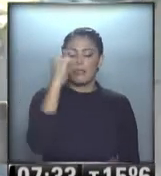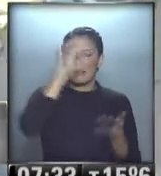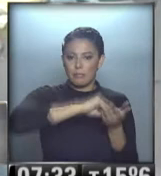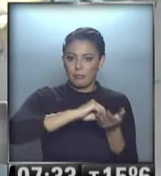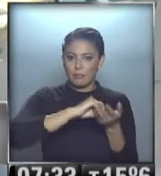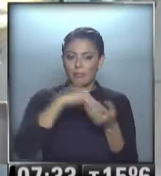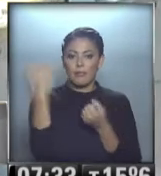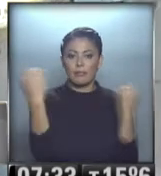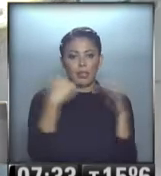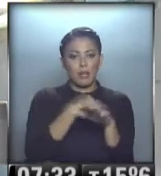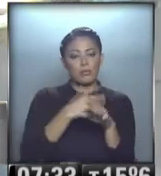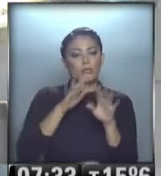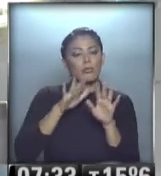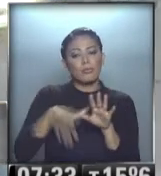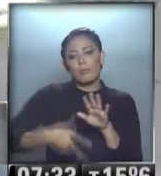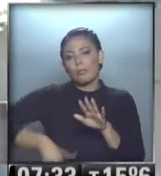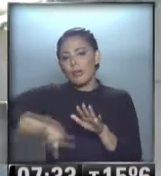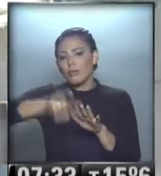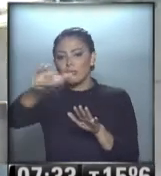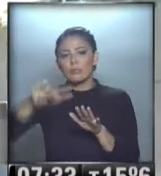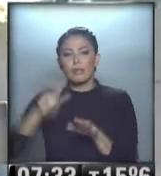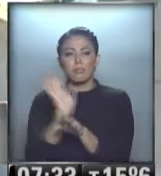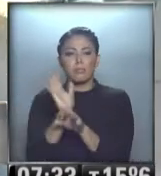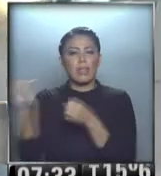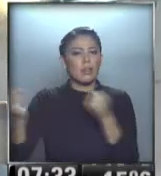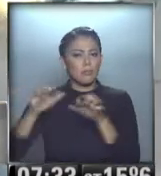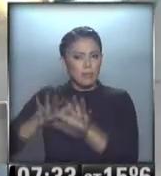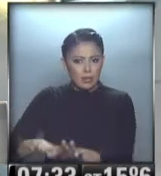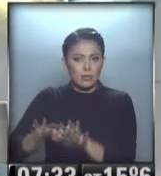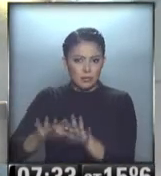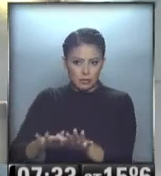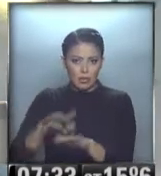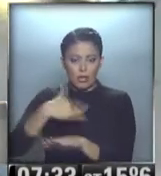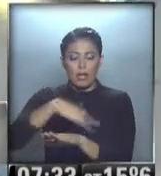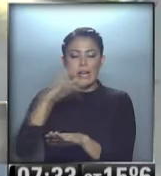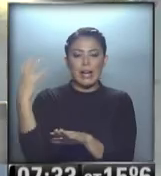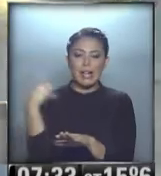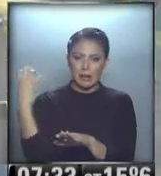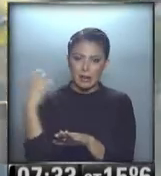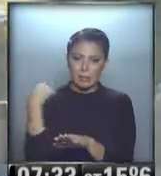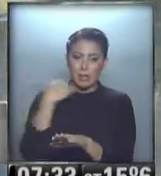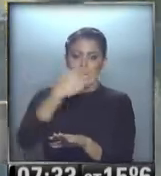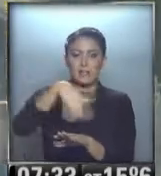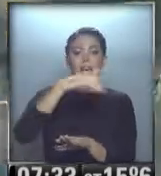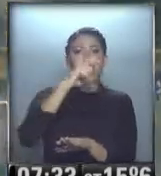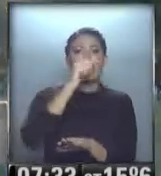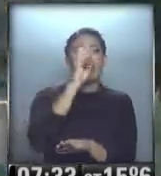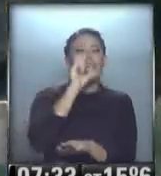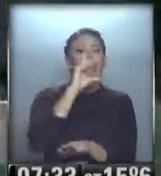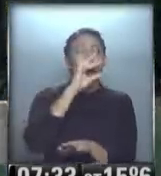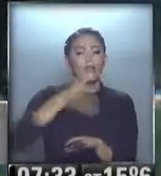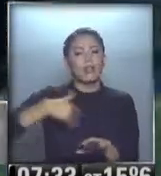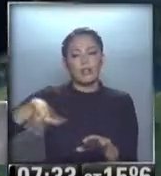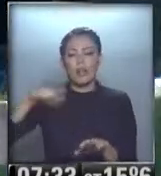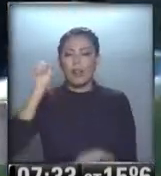el tránsito Tibiano a carriles de tránsito pesados en avenida General Paz entre Cabildo y de Libertador. A esto